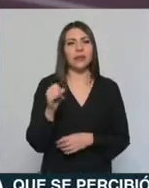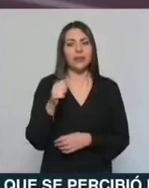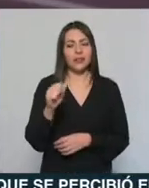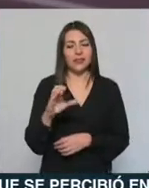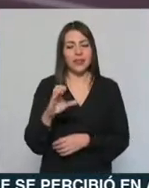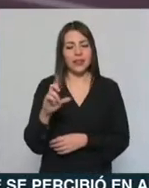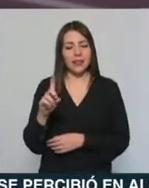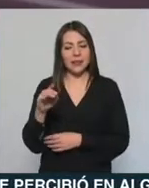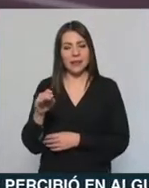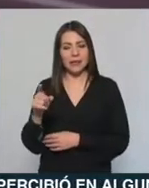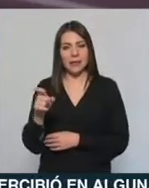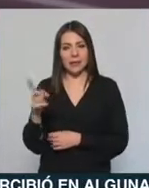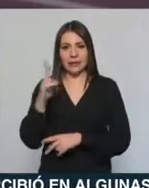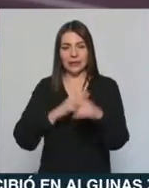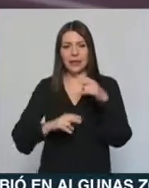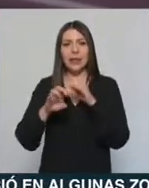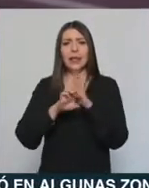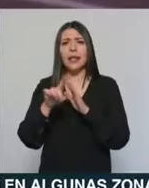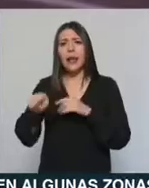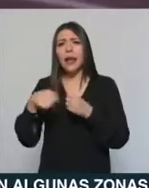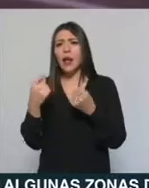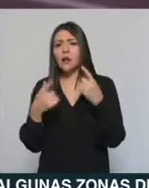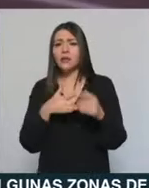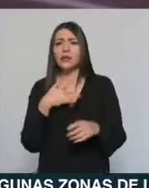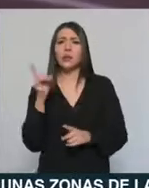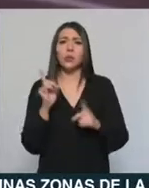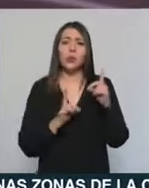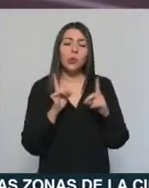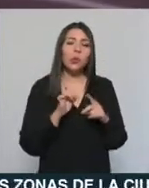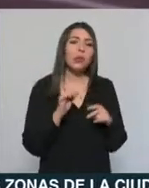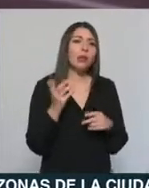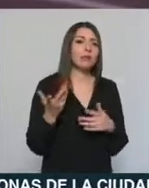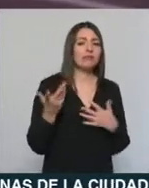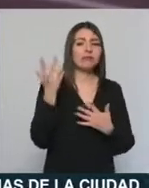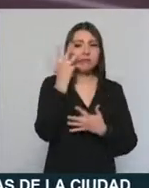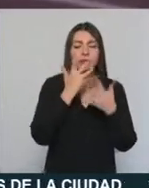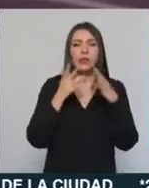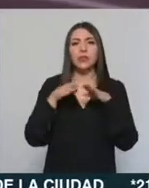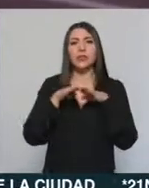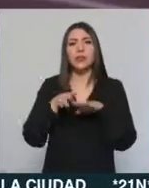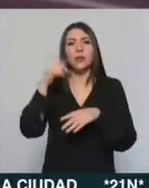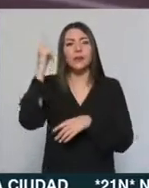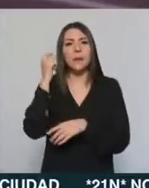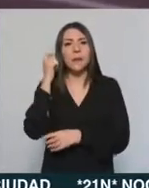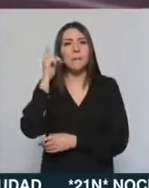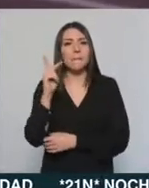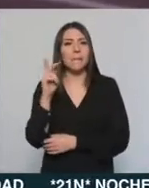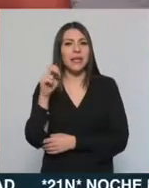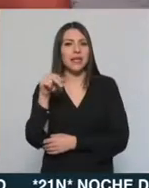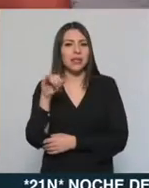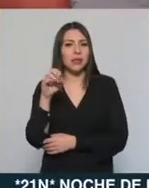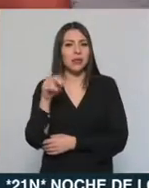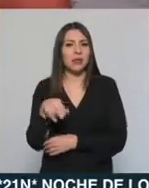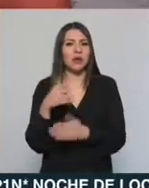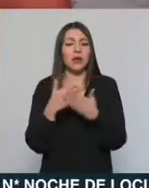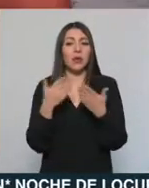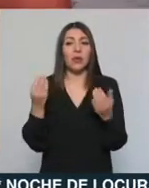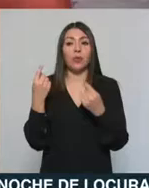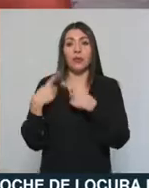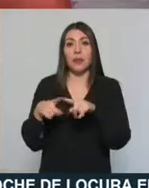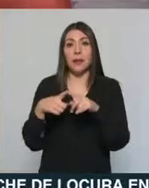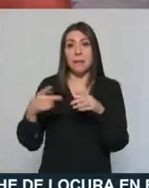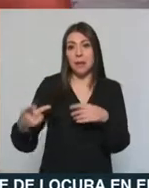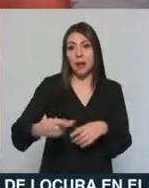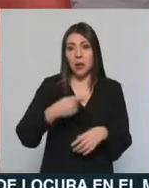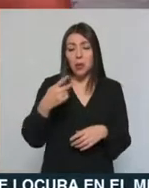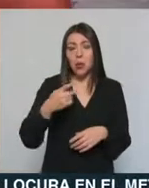para despejar dudas e inquietudes respecto al tema de la pensión alimenticia. Juez, pues nos han llegado muchas preguntas, esperemos que nos dé tiempo de